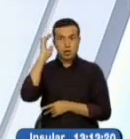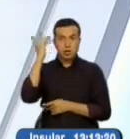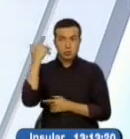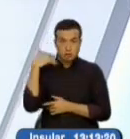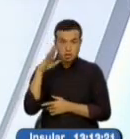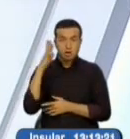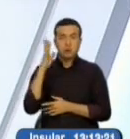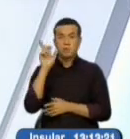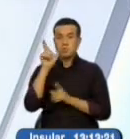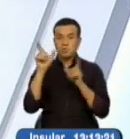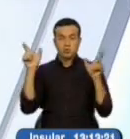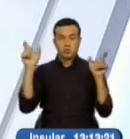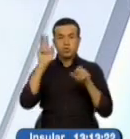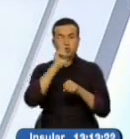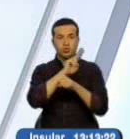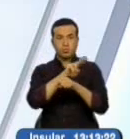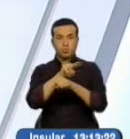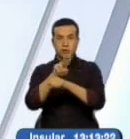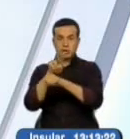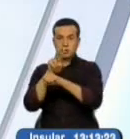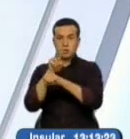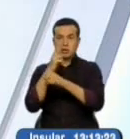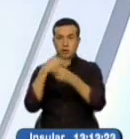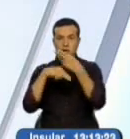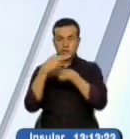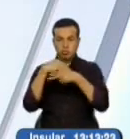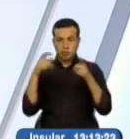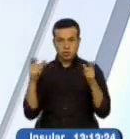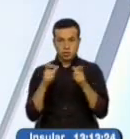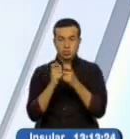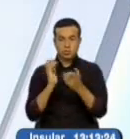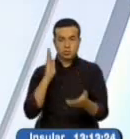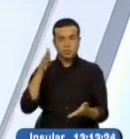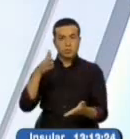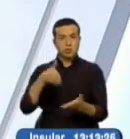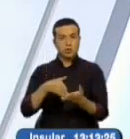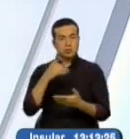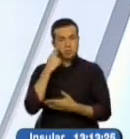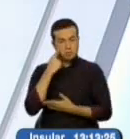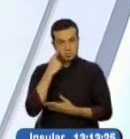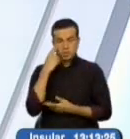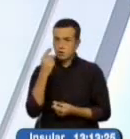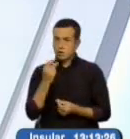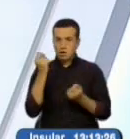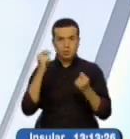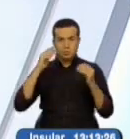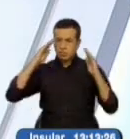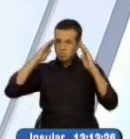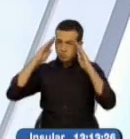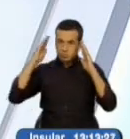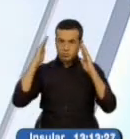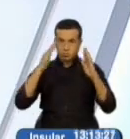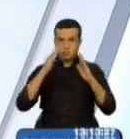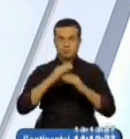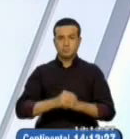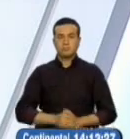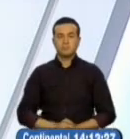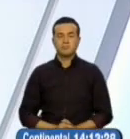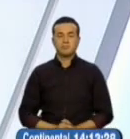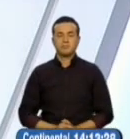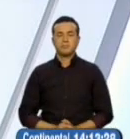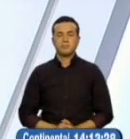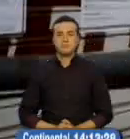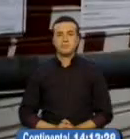llegó el personal de la Superintendencia de Economía Popular y Solidaria para intervenir en la entidad crediticia.